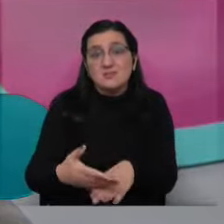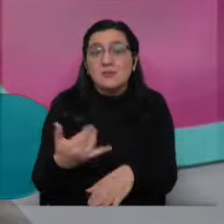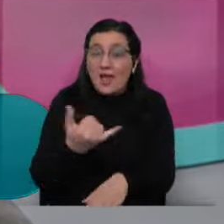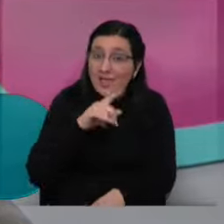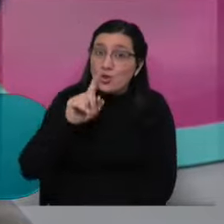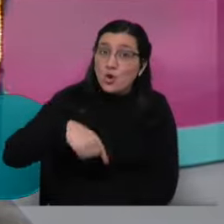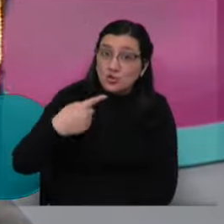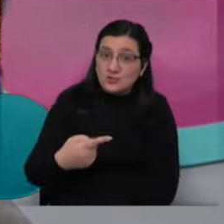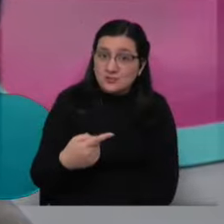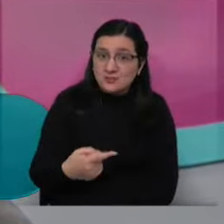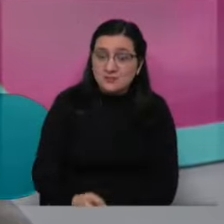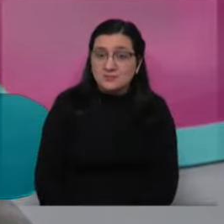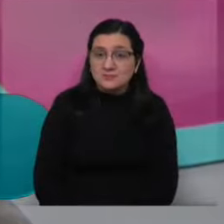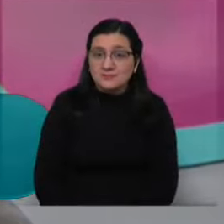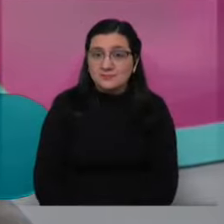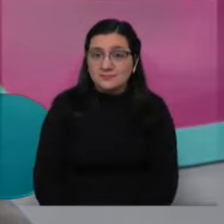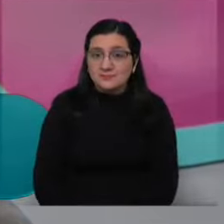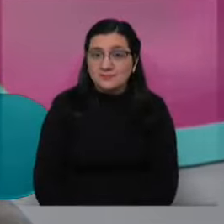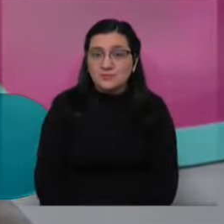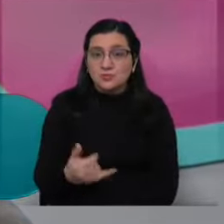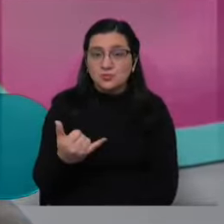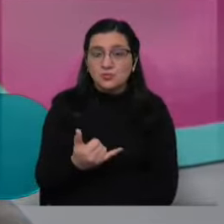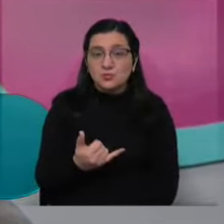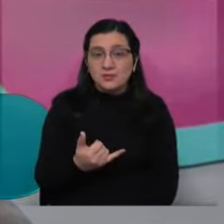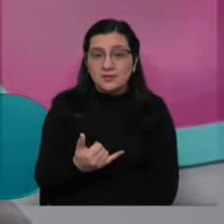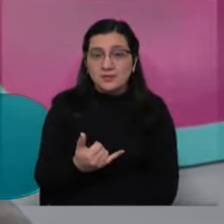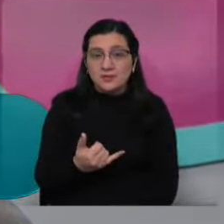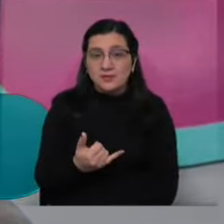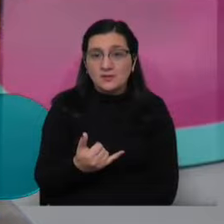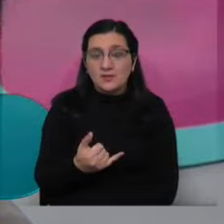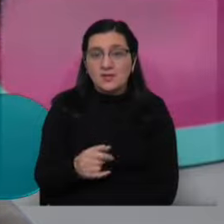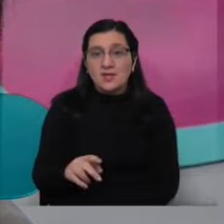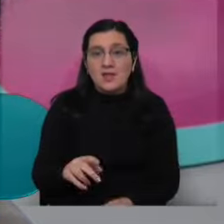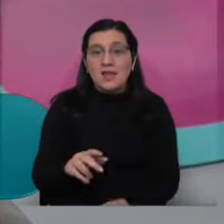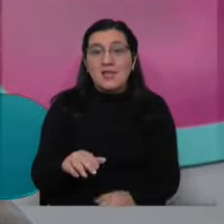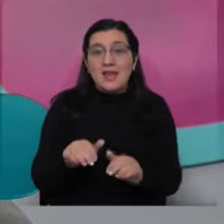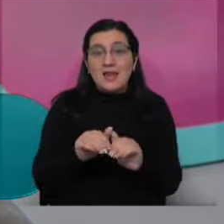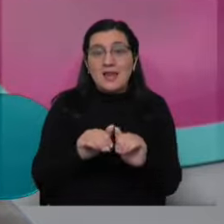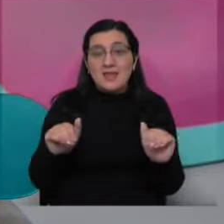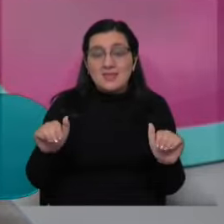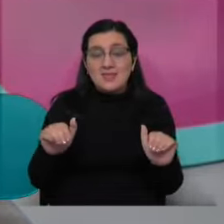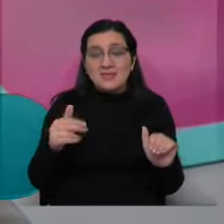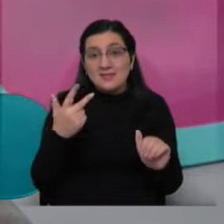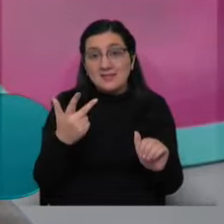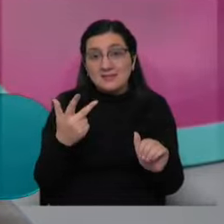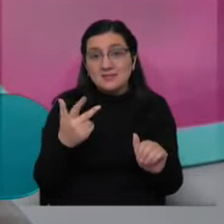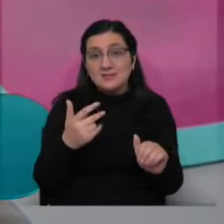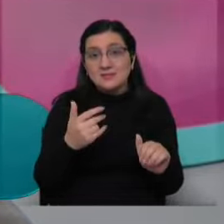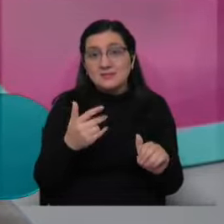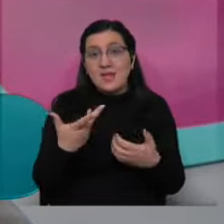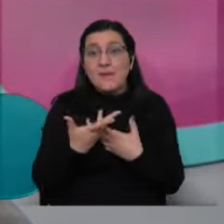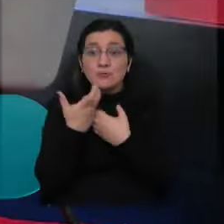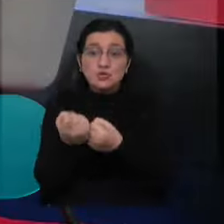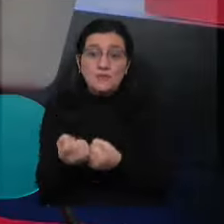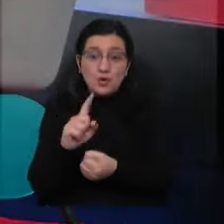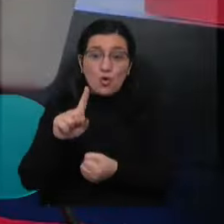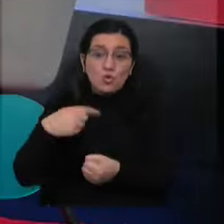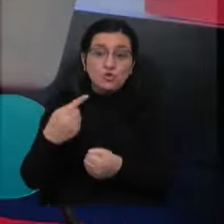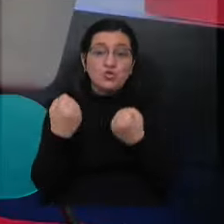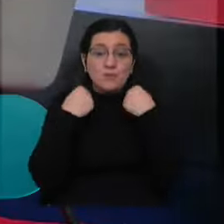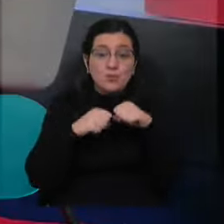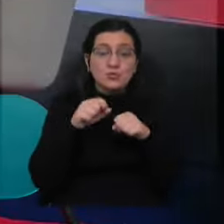tuviste como te decía esta esta línea de de tres en la que jugaban este también a a apoyar otros deportes